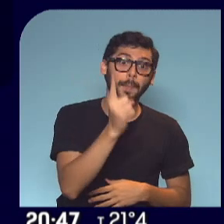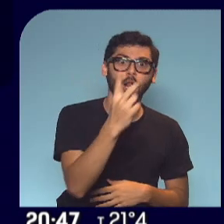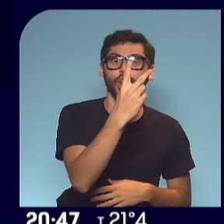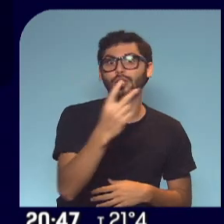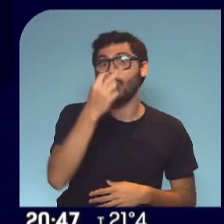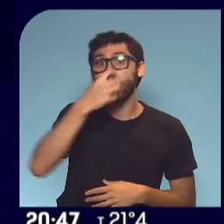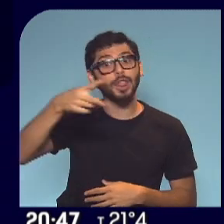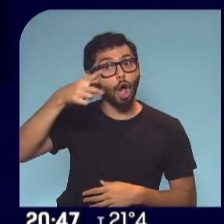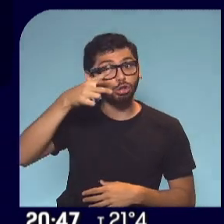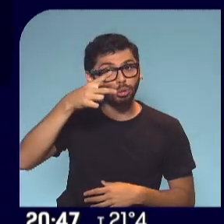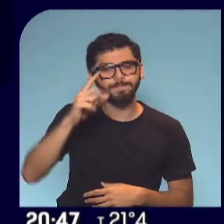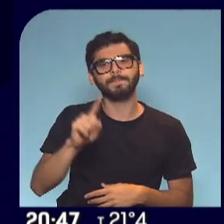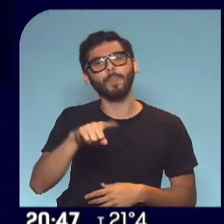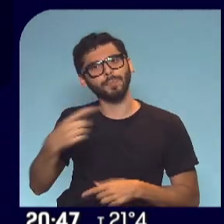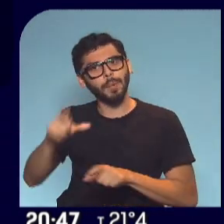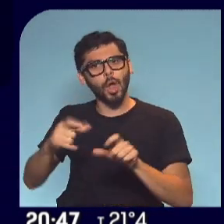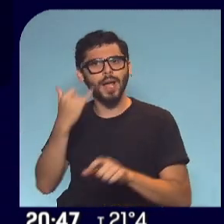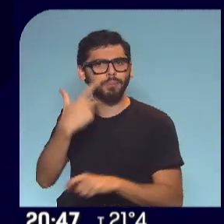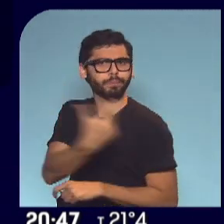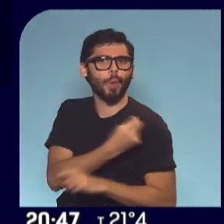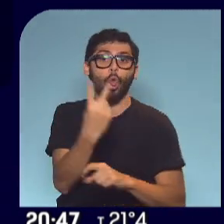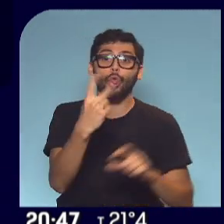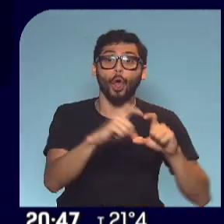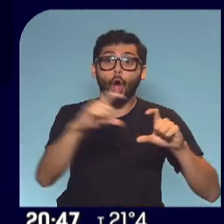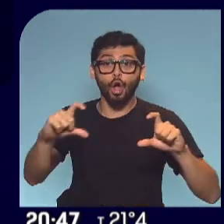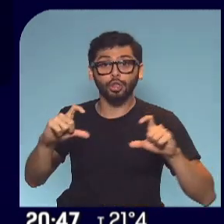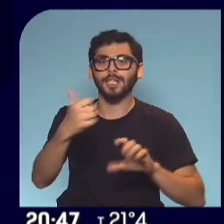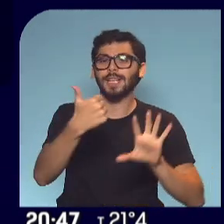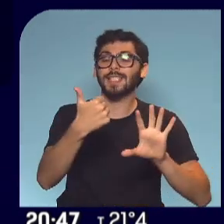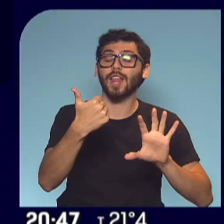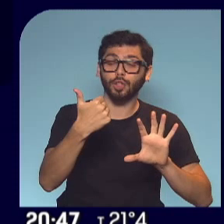2.596.228. En tanto, los vacunados con dos dosis,